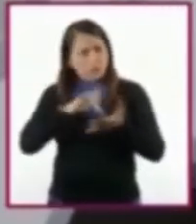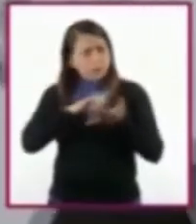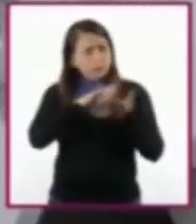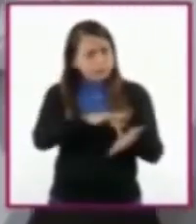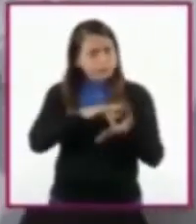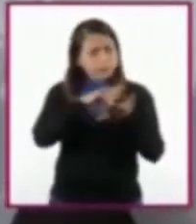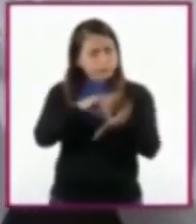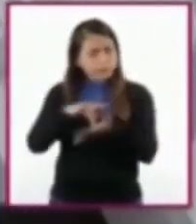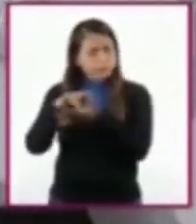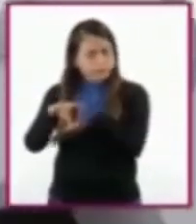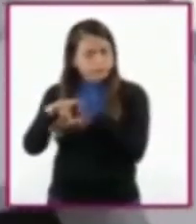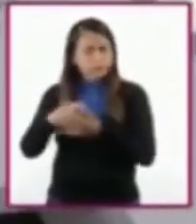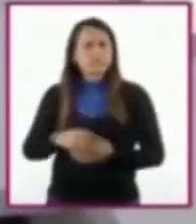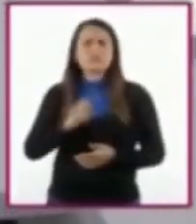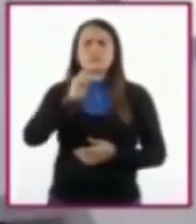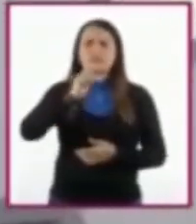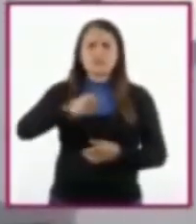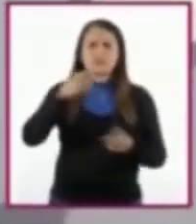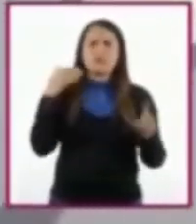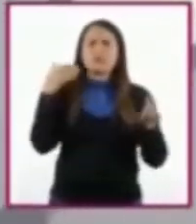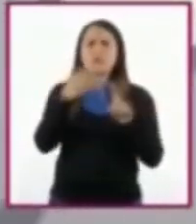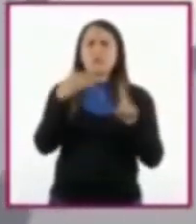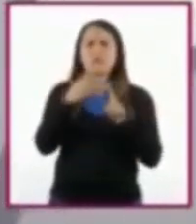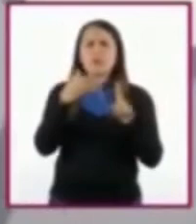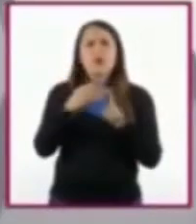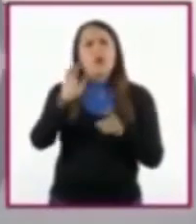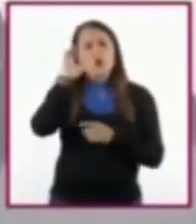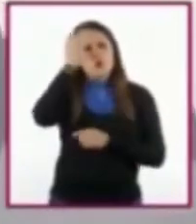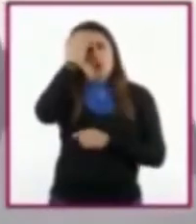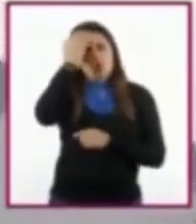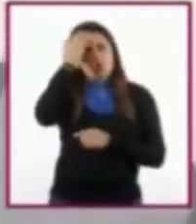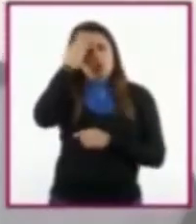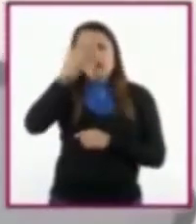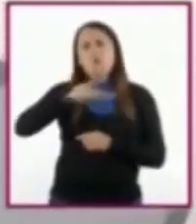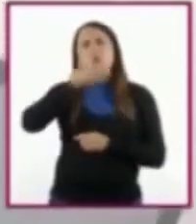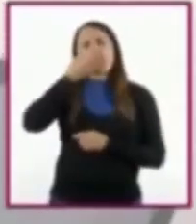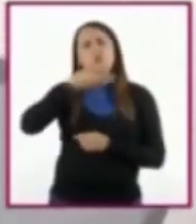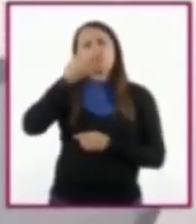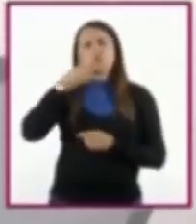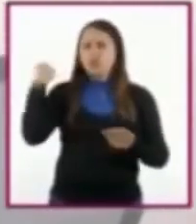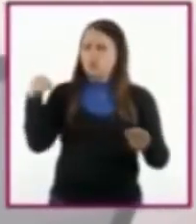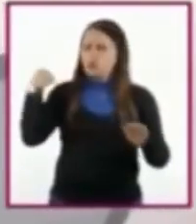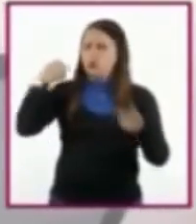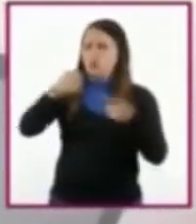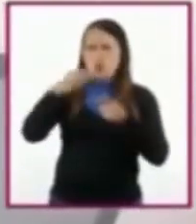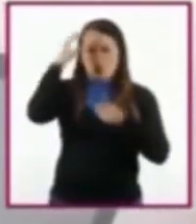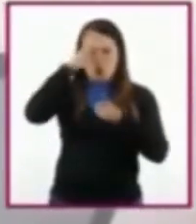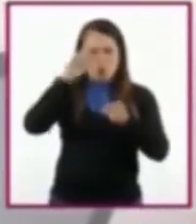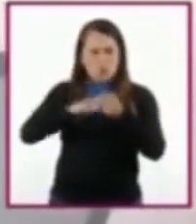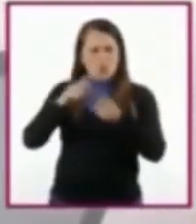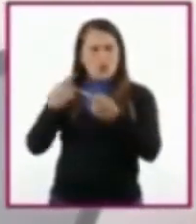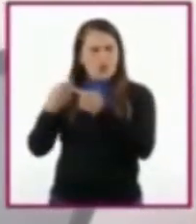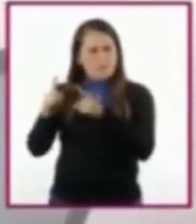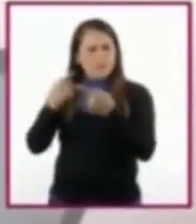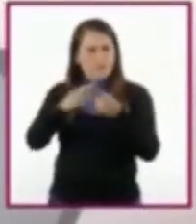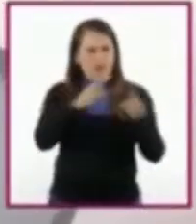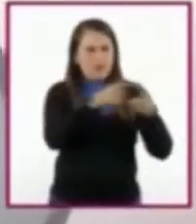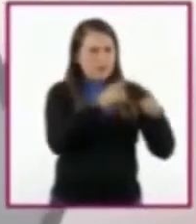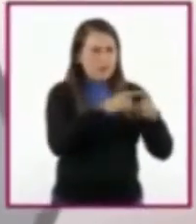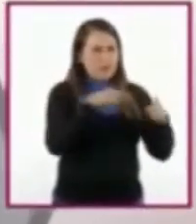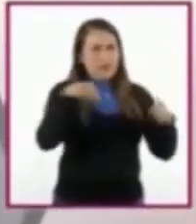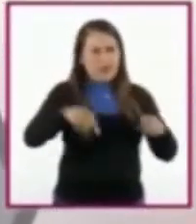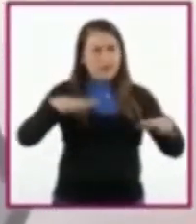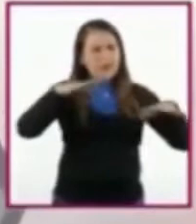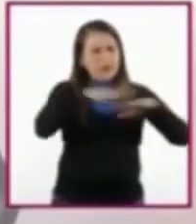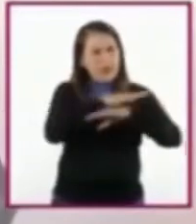cultural. El propósito es valorar cómo los conocimientos tradicionales de diferentes culturas han contribuido a los